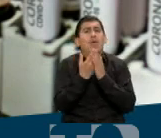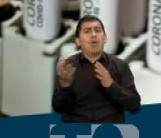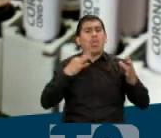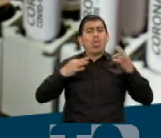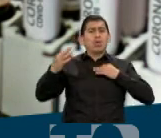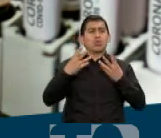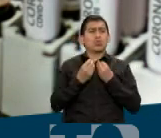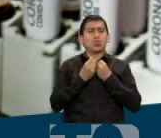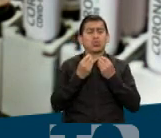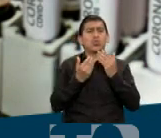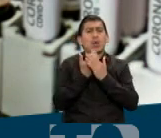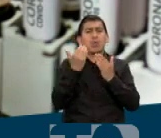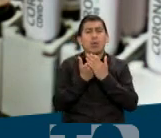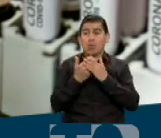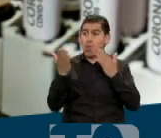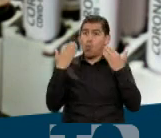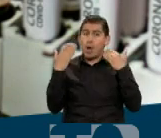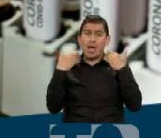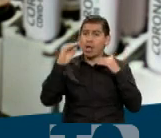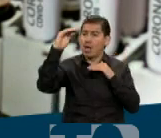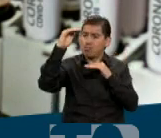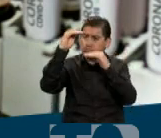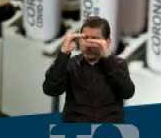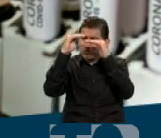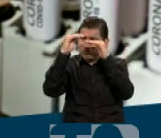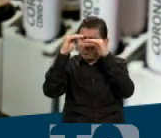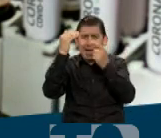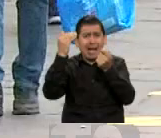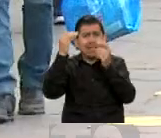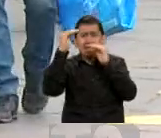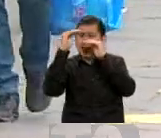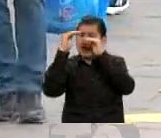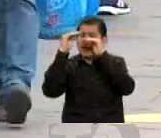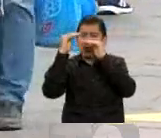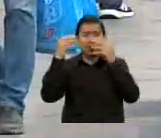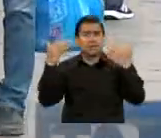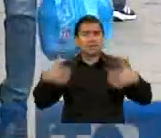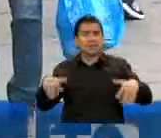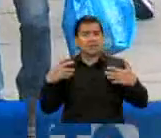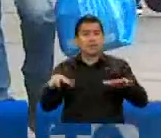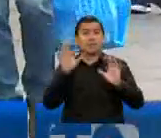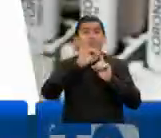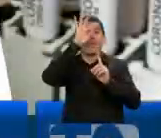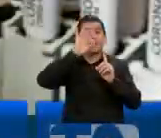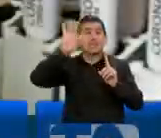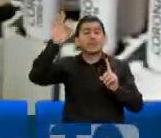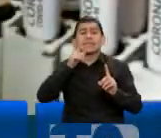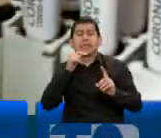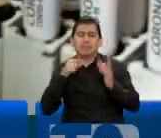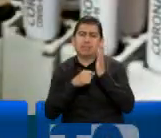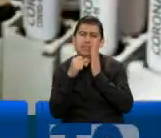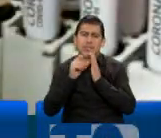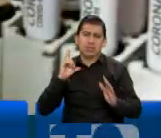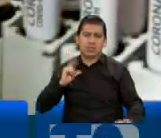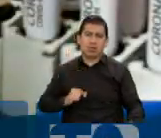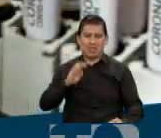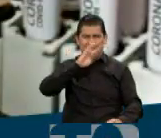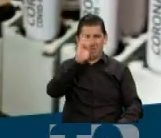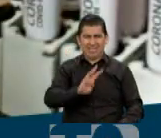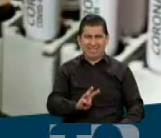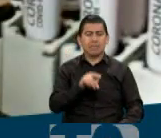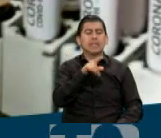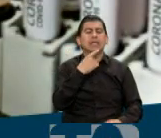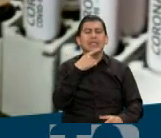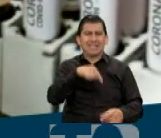ubicarse a solo 29 casos menos de los que tiene Guayaquil. De acuerdo con la estadística del Ministerio de Salud Pública, Quito tiene